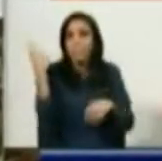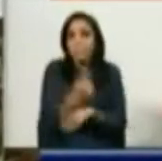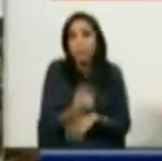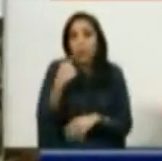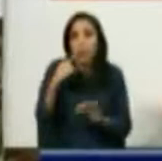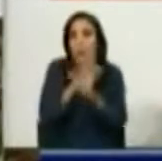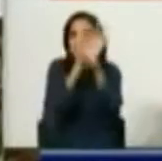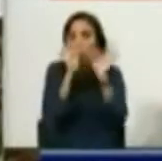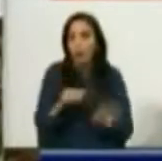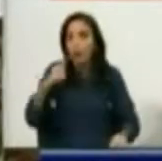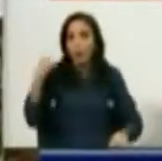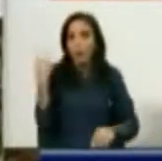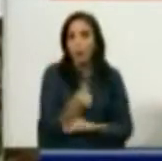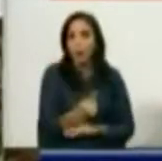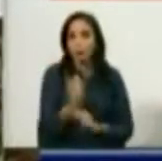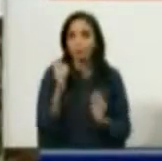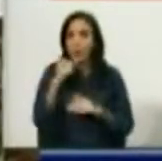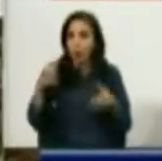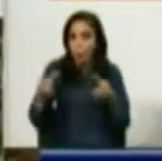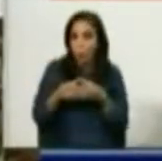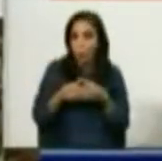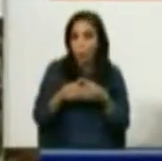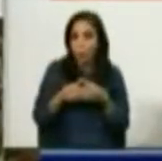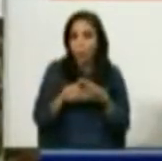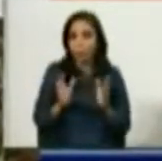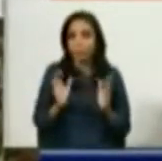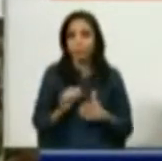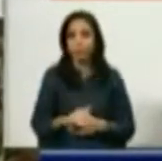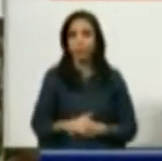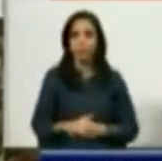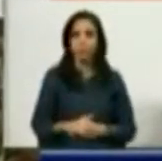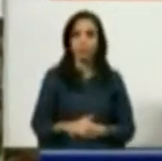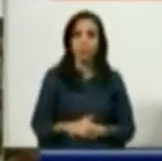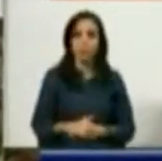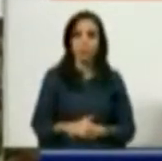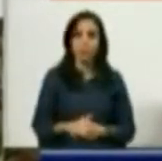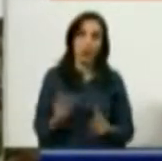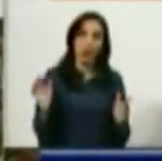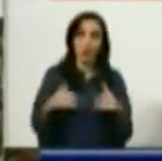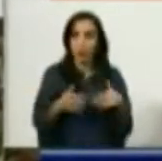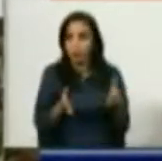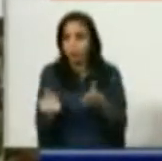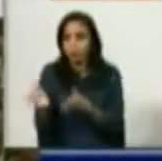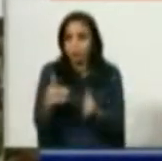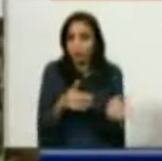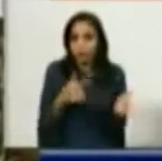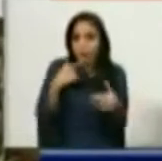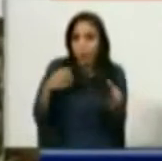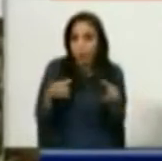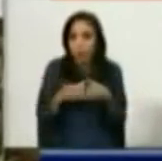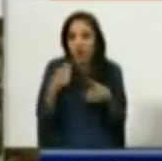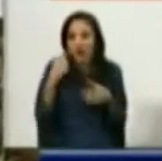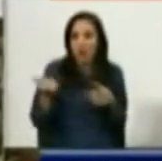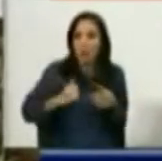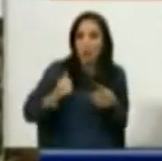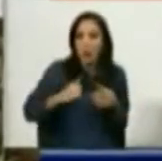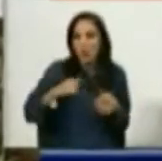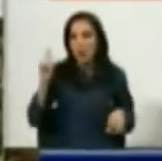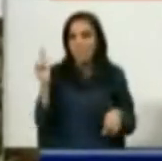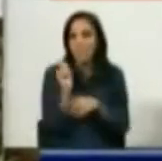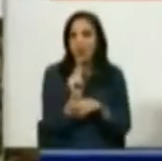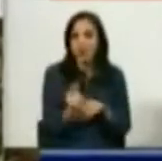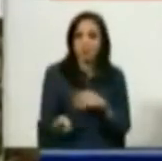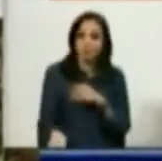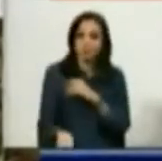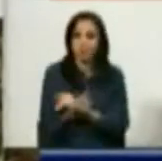modelo su grupo su parcelita por allá sin importar que le está haciendo daño no es